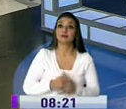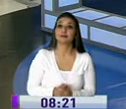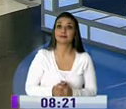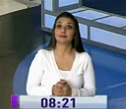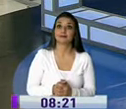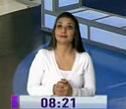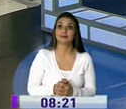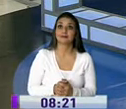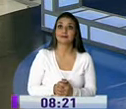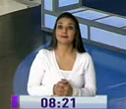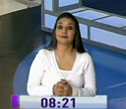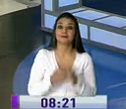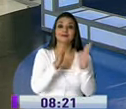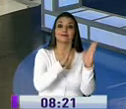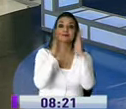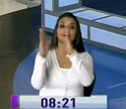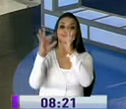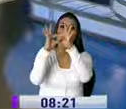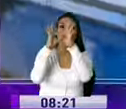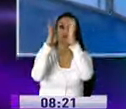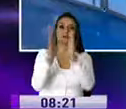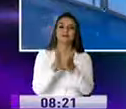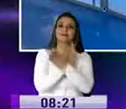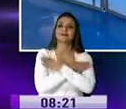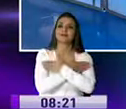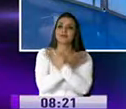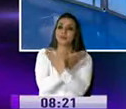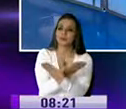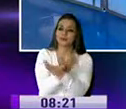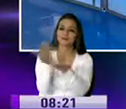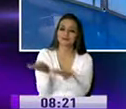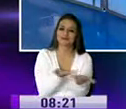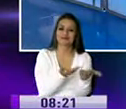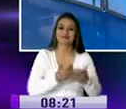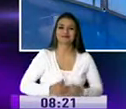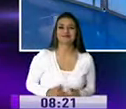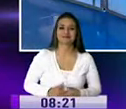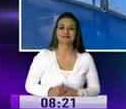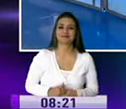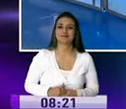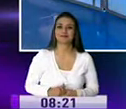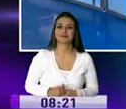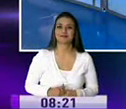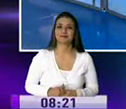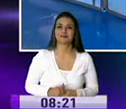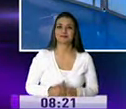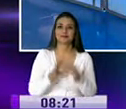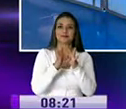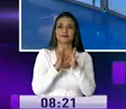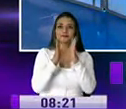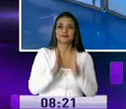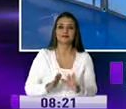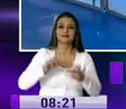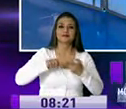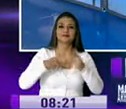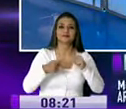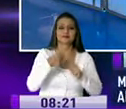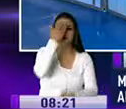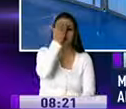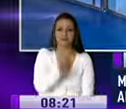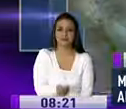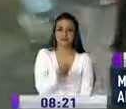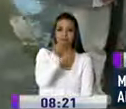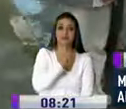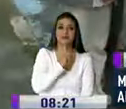la pantalla en este momento para saludarle. Adelante, mi querida Adriana. Robert, amigos televidentes, muy buenos días. Así